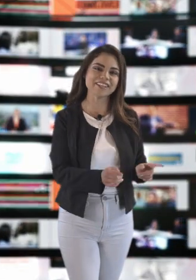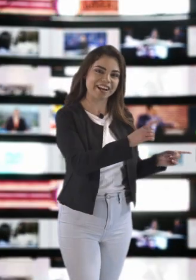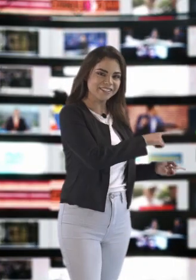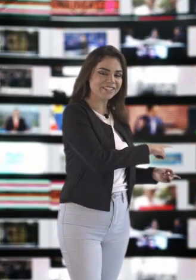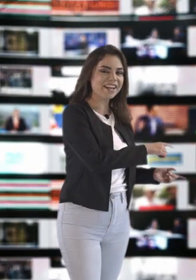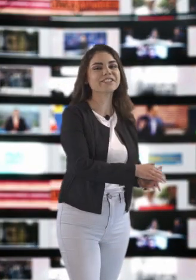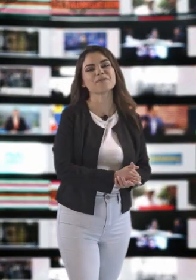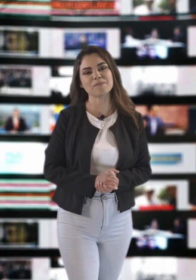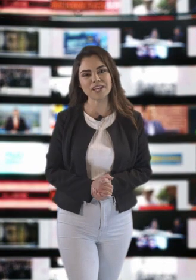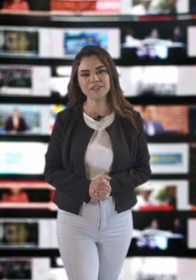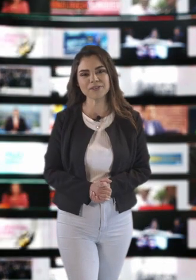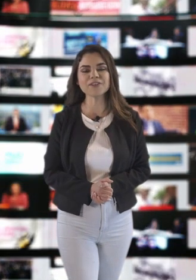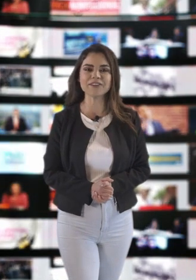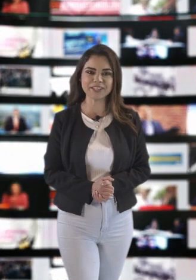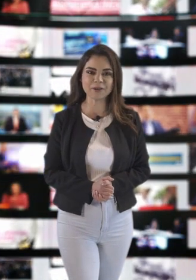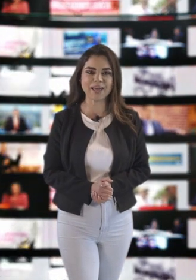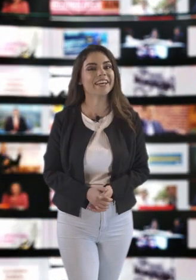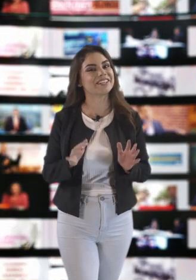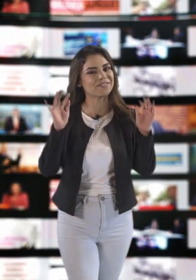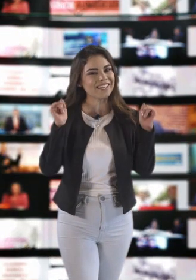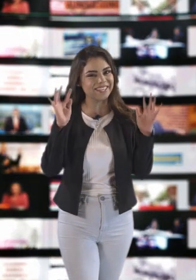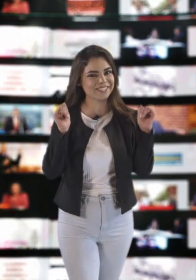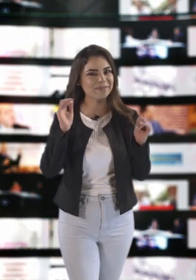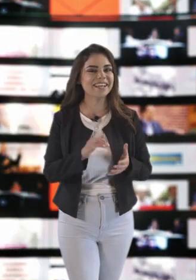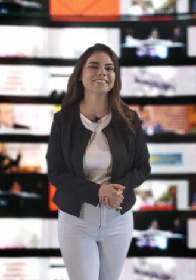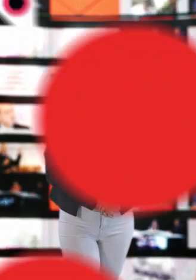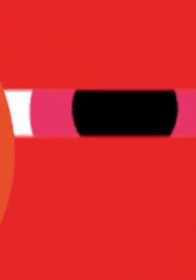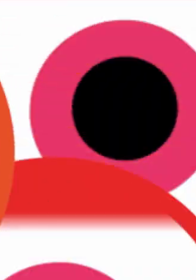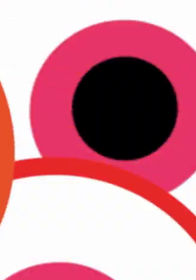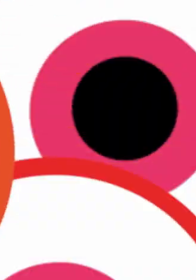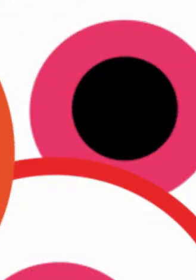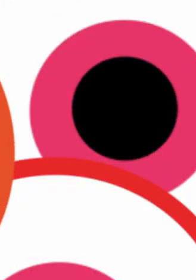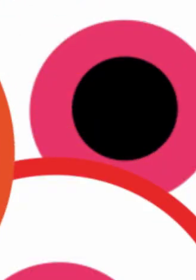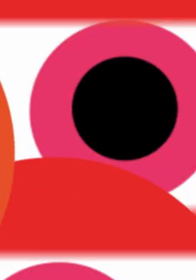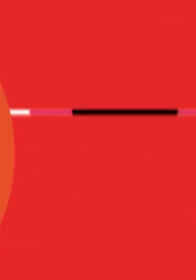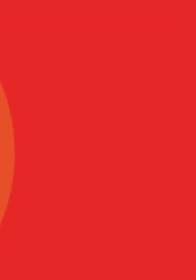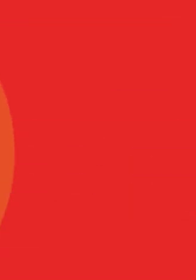No olviden seguirnos en las redes sociales como Capital 21 y aunque usted no lo vea. Y nos vemos la siguiente semana.